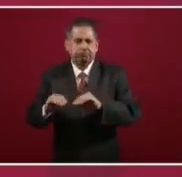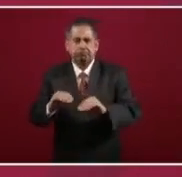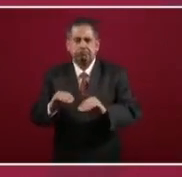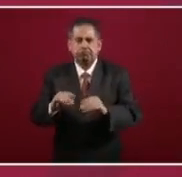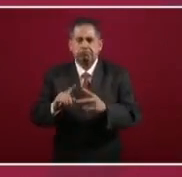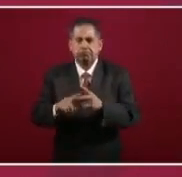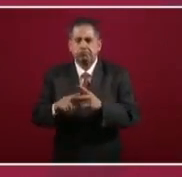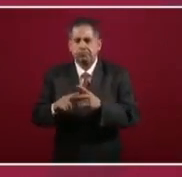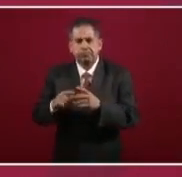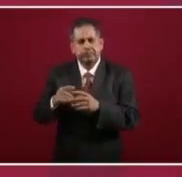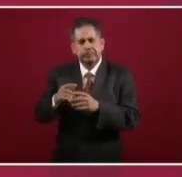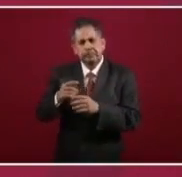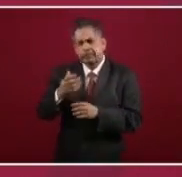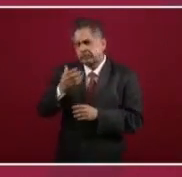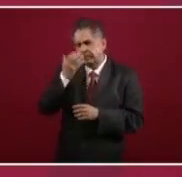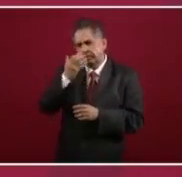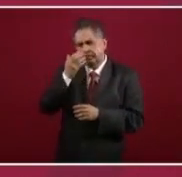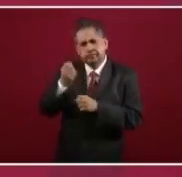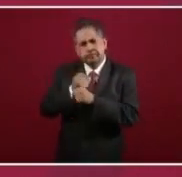que se practica